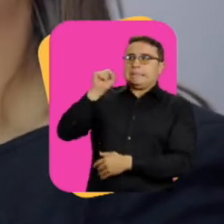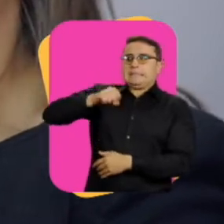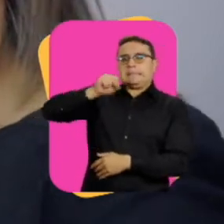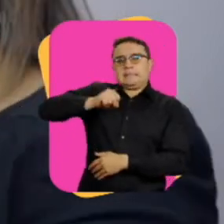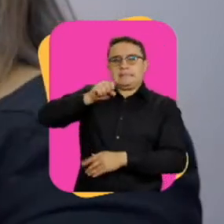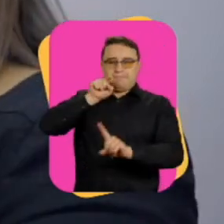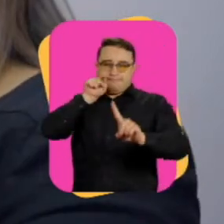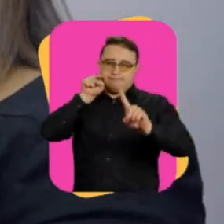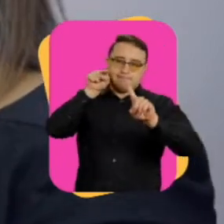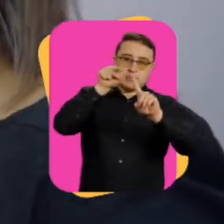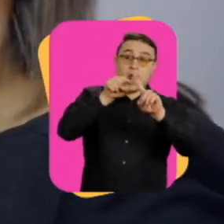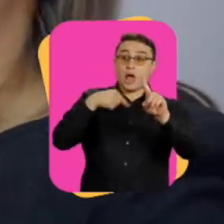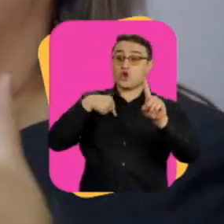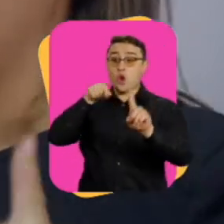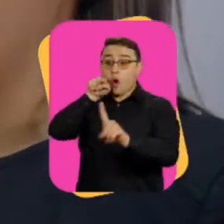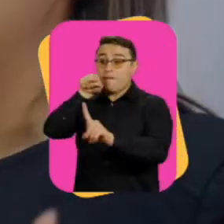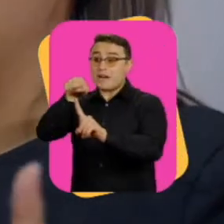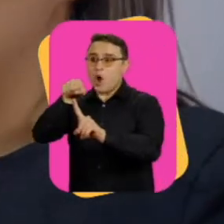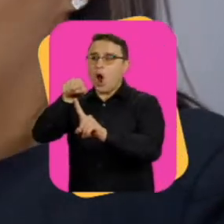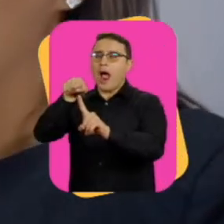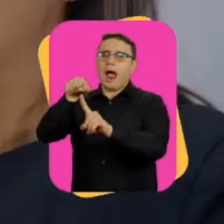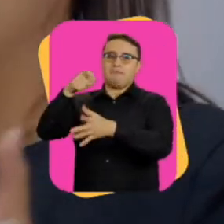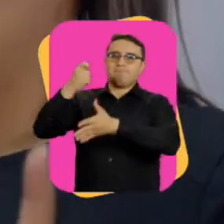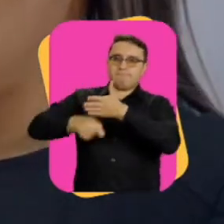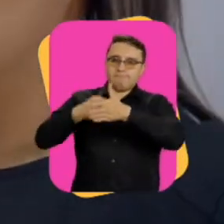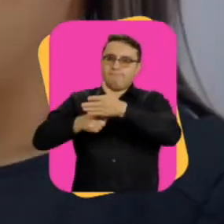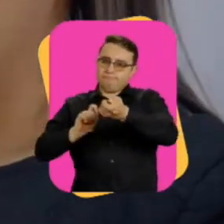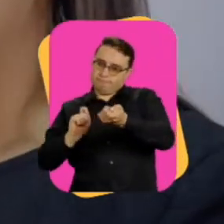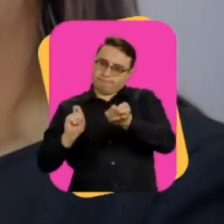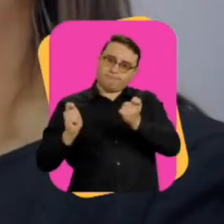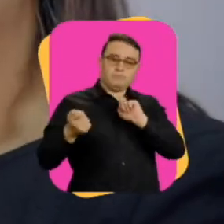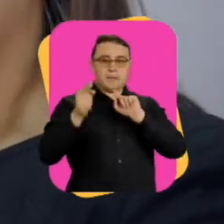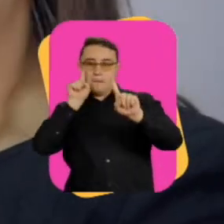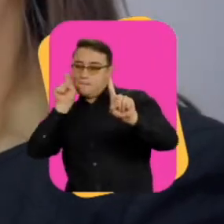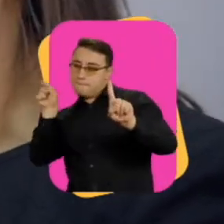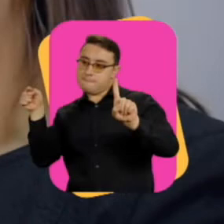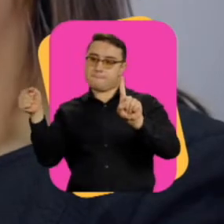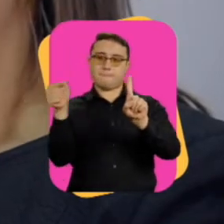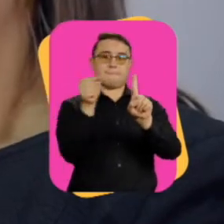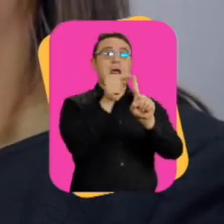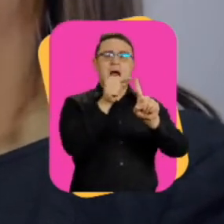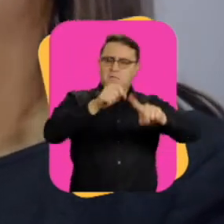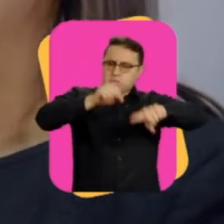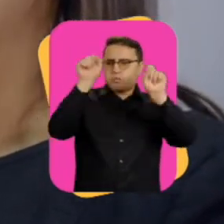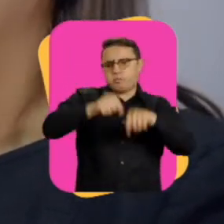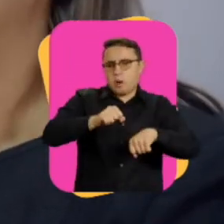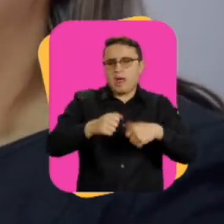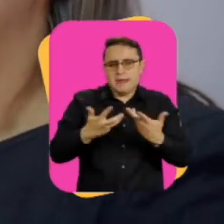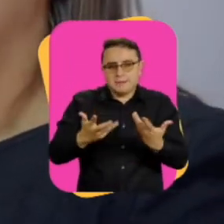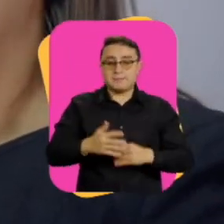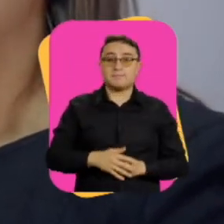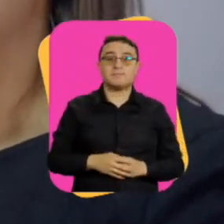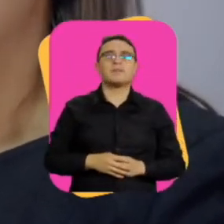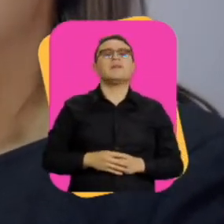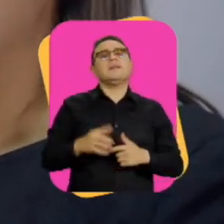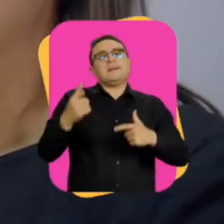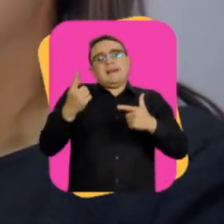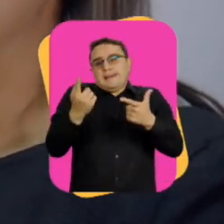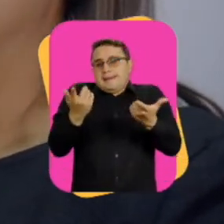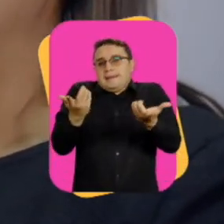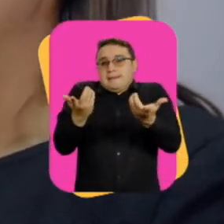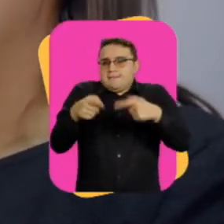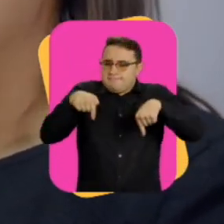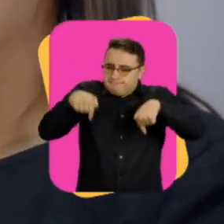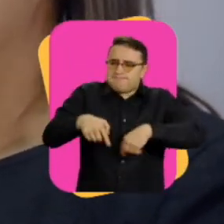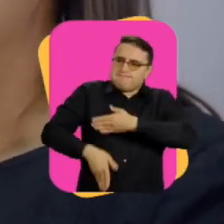bueno, yo lo estaba haciendo por allí, pero lo puedo empezar a hacer de esta forma y también se puede. Entonces, en esto también estamos